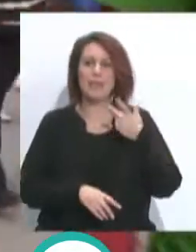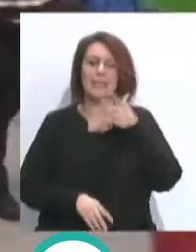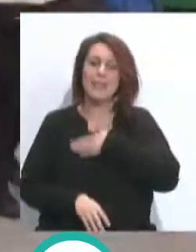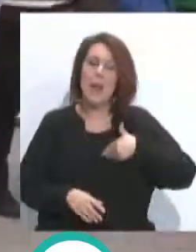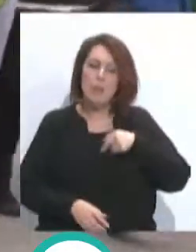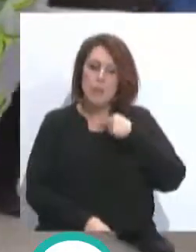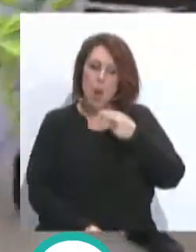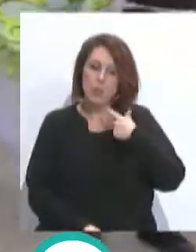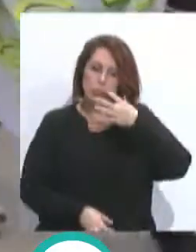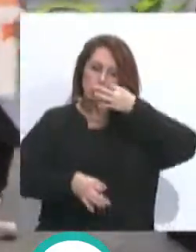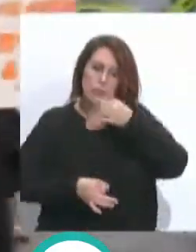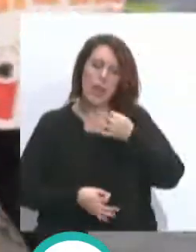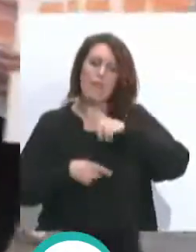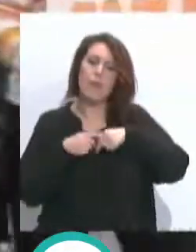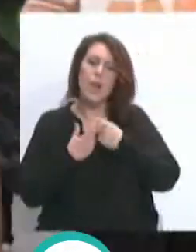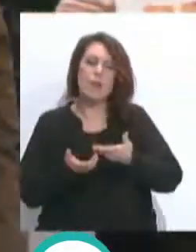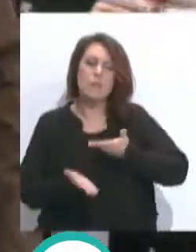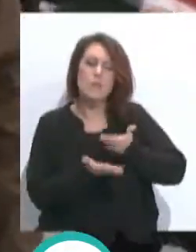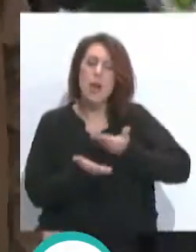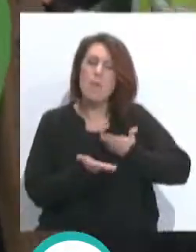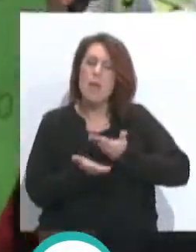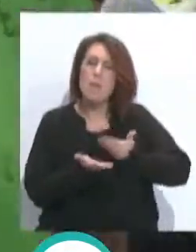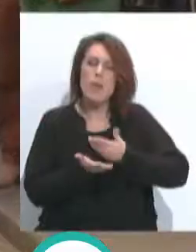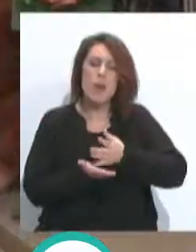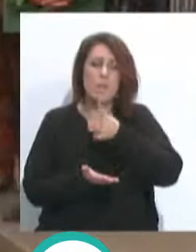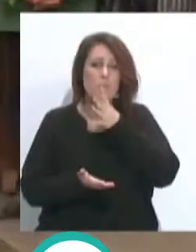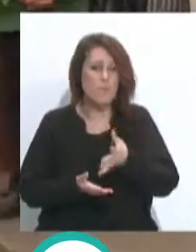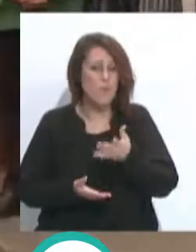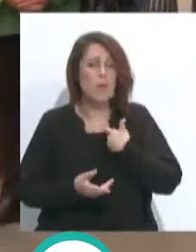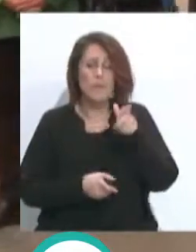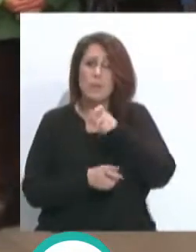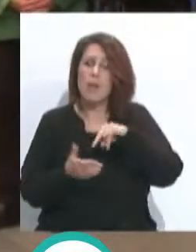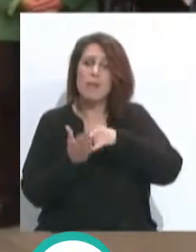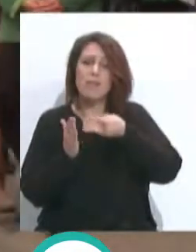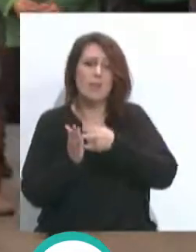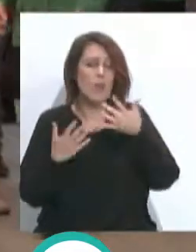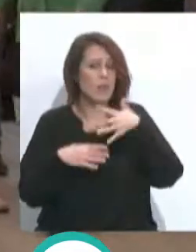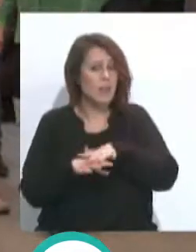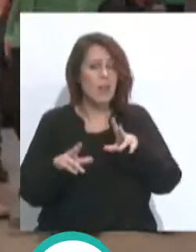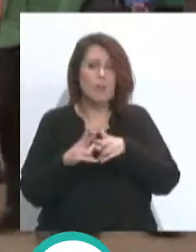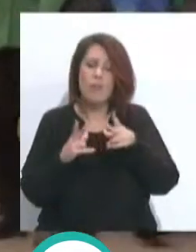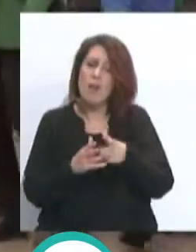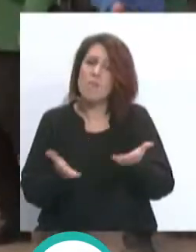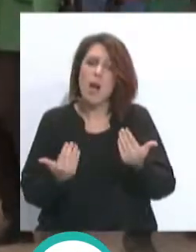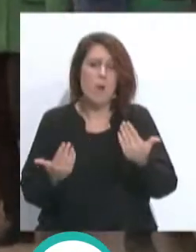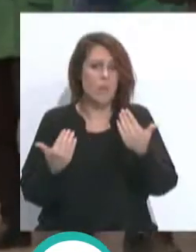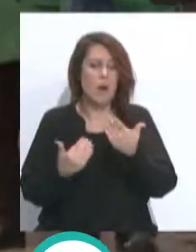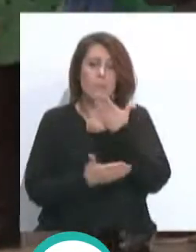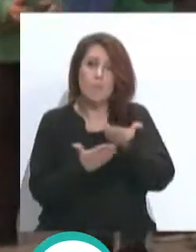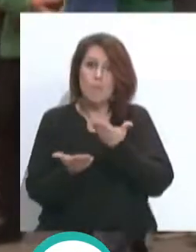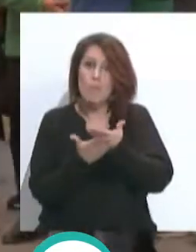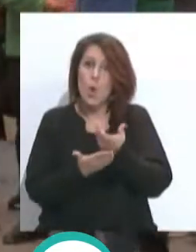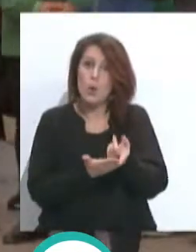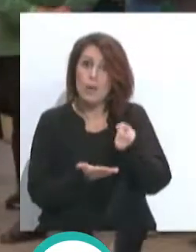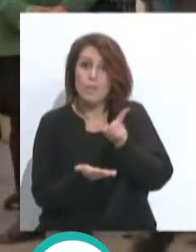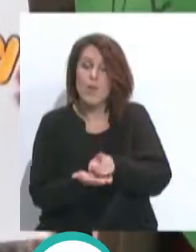y presencia a las familias en su petición constante por el aumento de la dotación de personal técnico de integración social. Piden, una vez